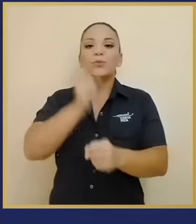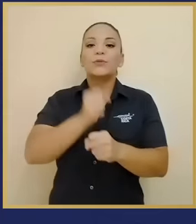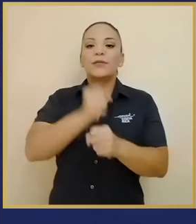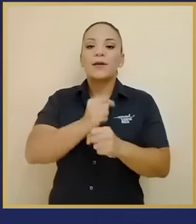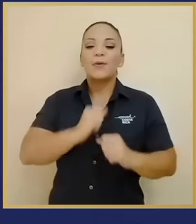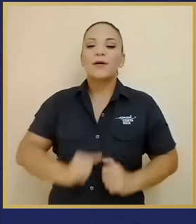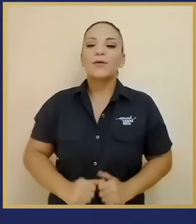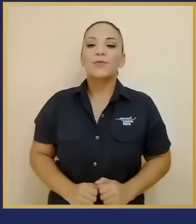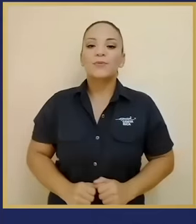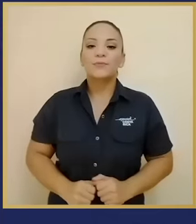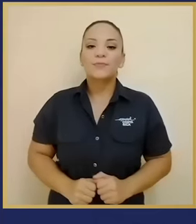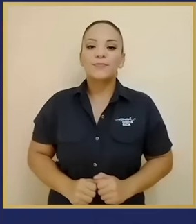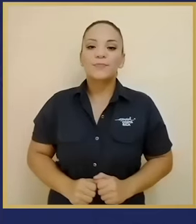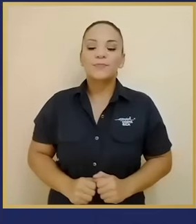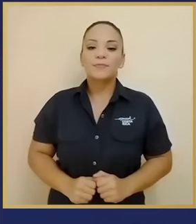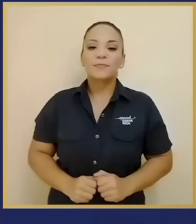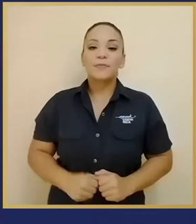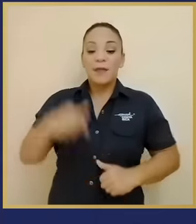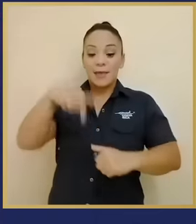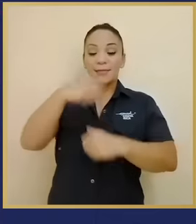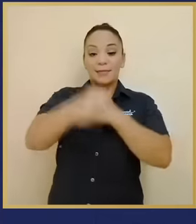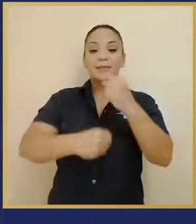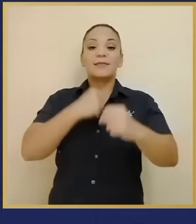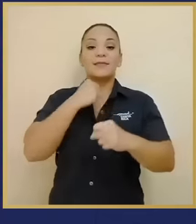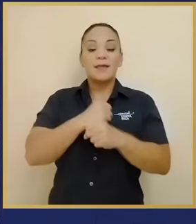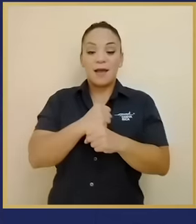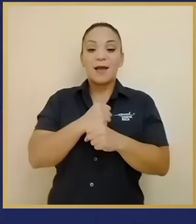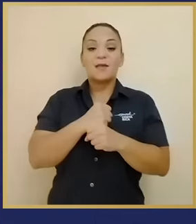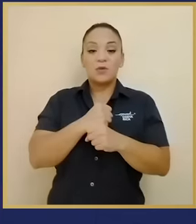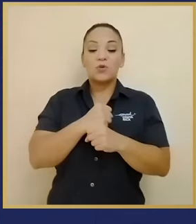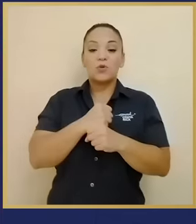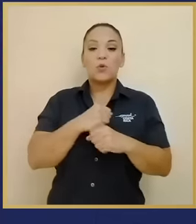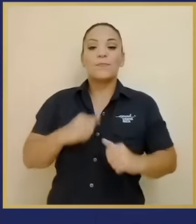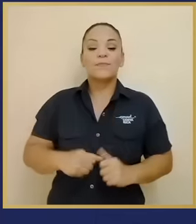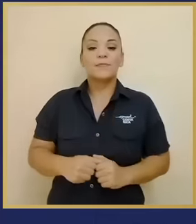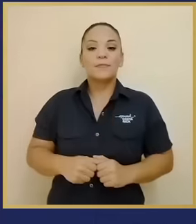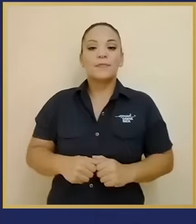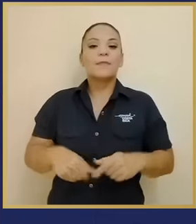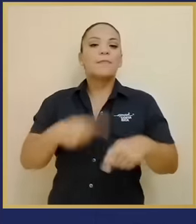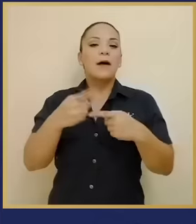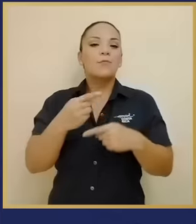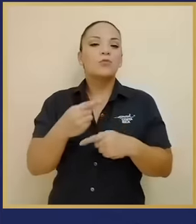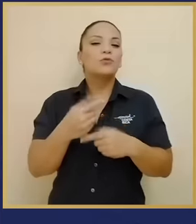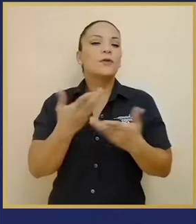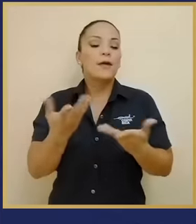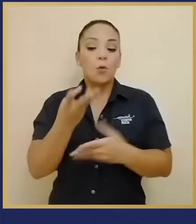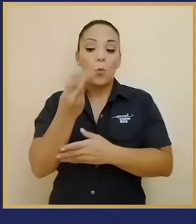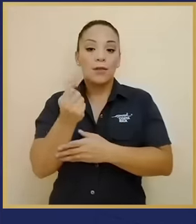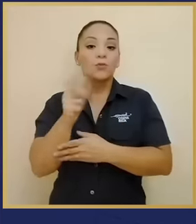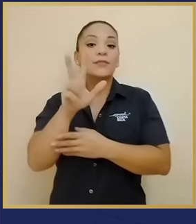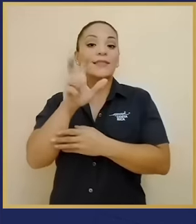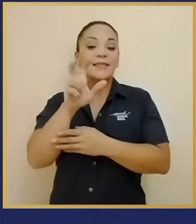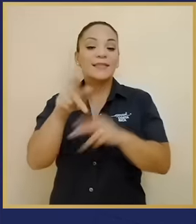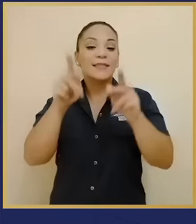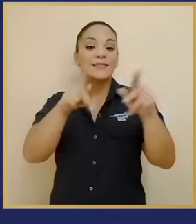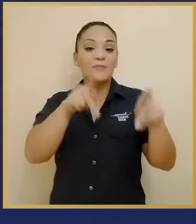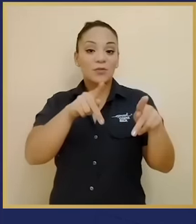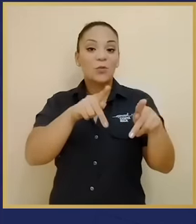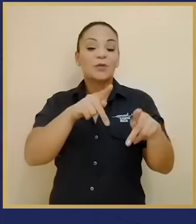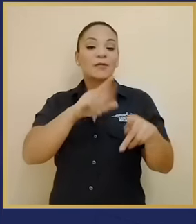estaremos incorporando 300 oficiales a la Fuerza Pública y 300 más el año que